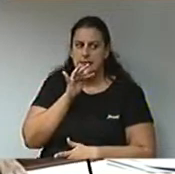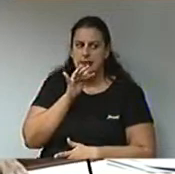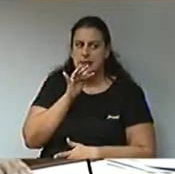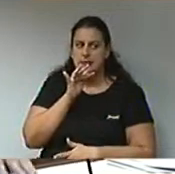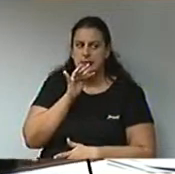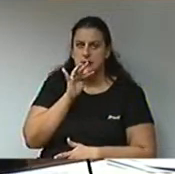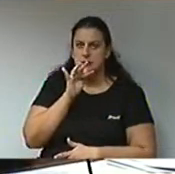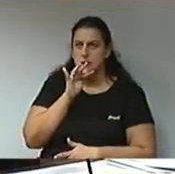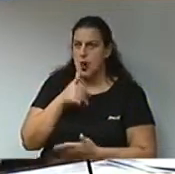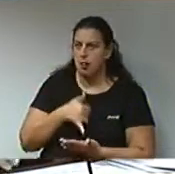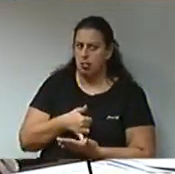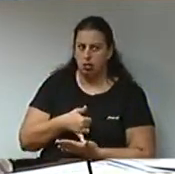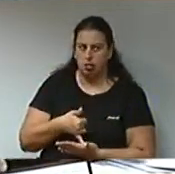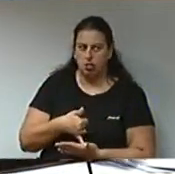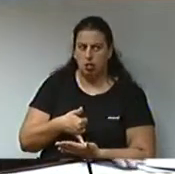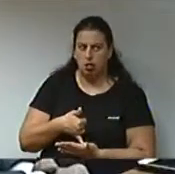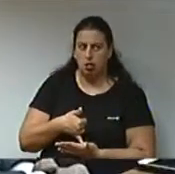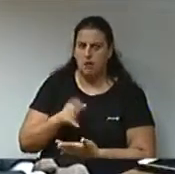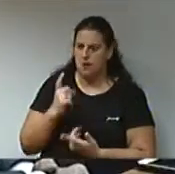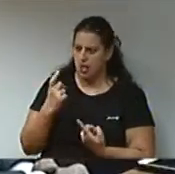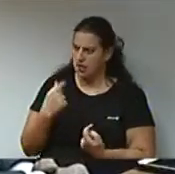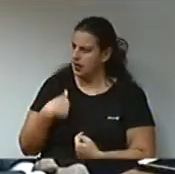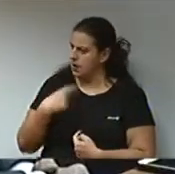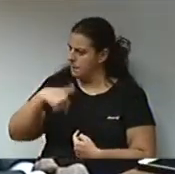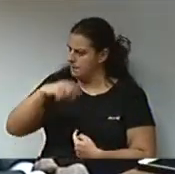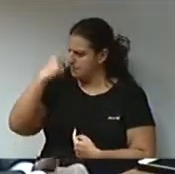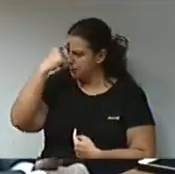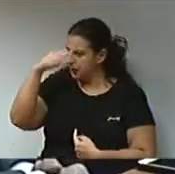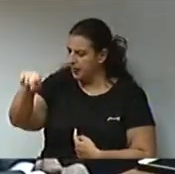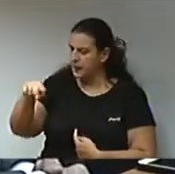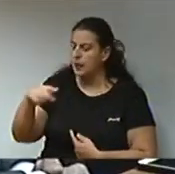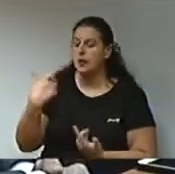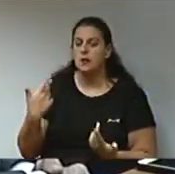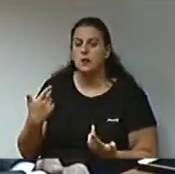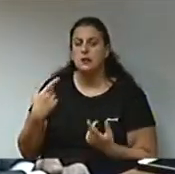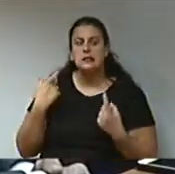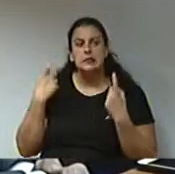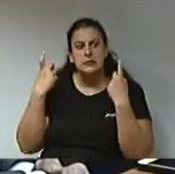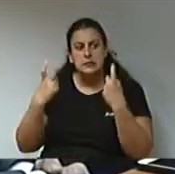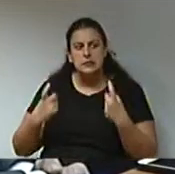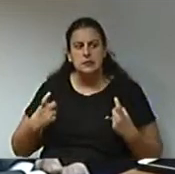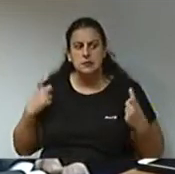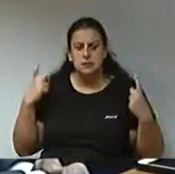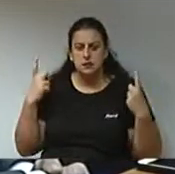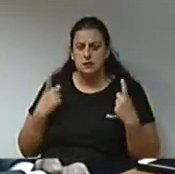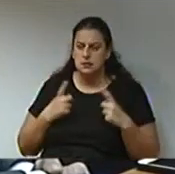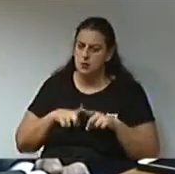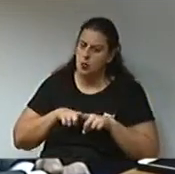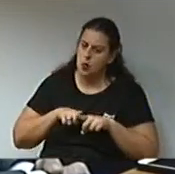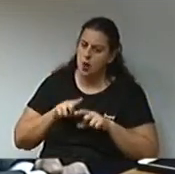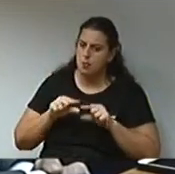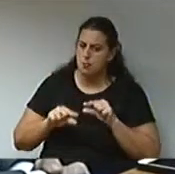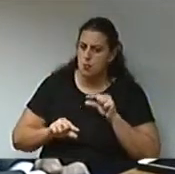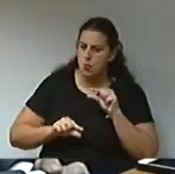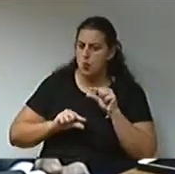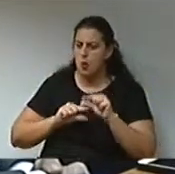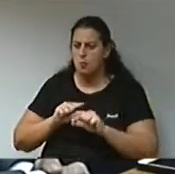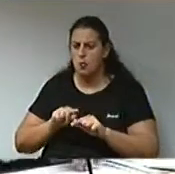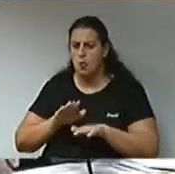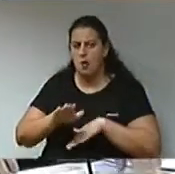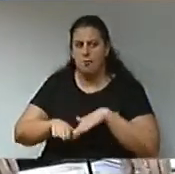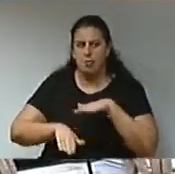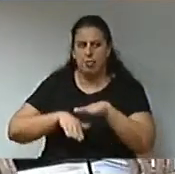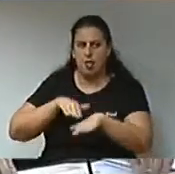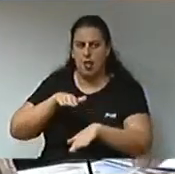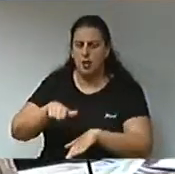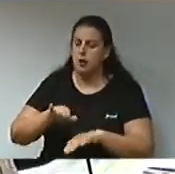muchísimas insuficiencias, y eso lo sabemos, y lo que sí que estamos intentando avanzar progresivamente como se ha avanzado.